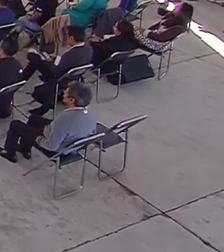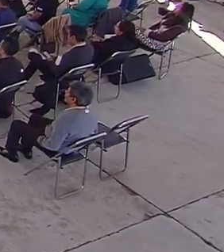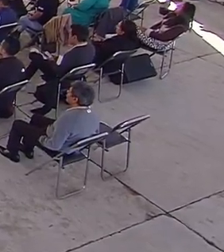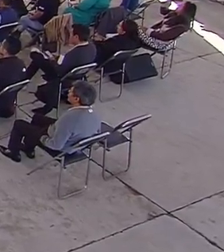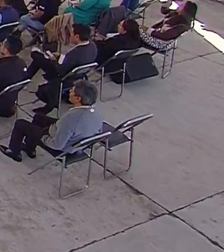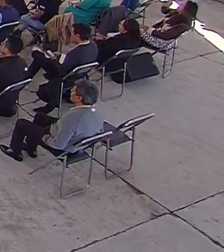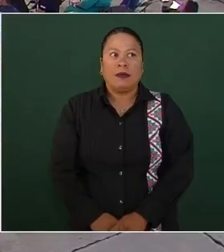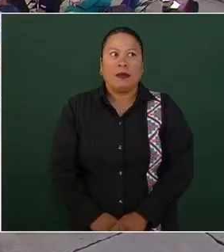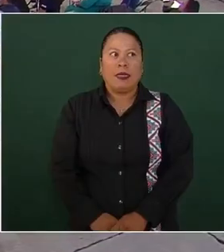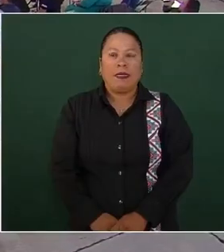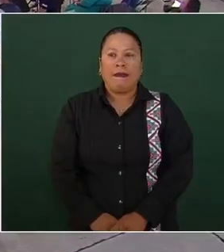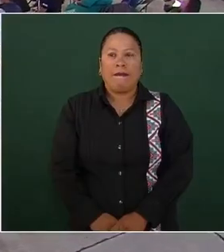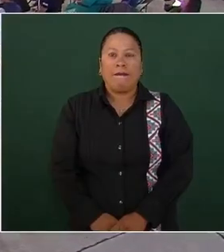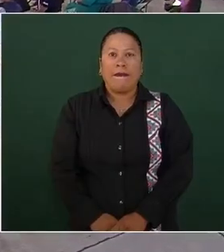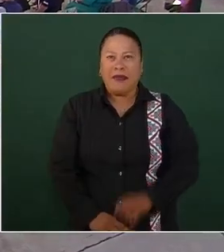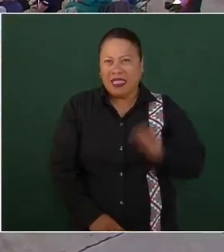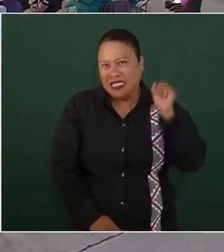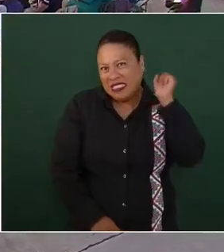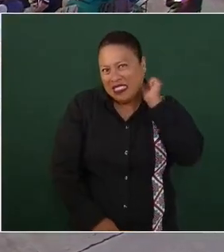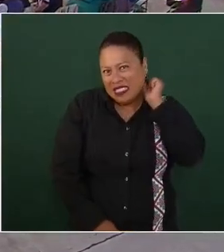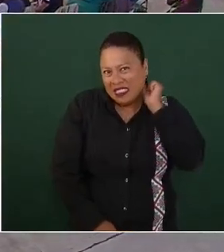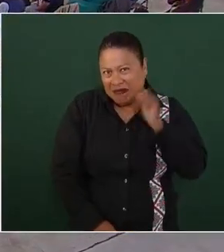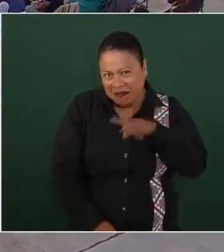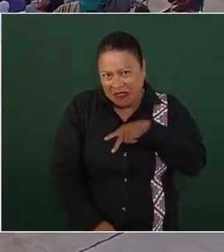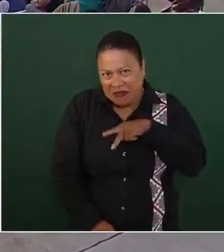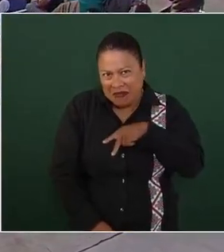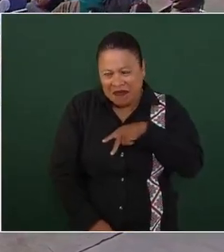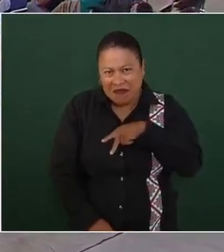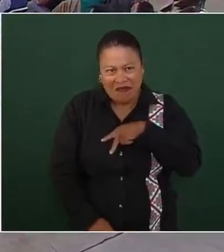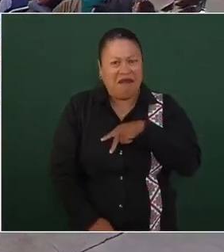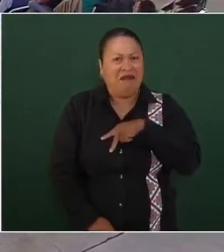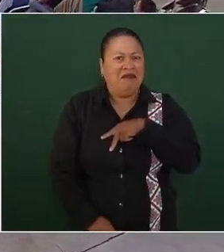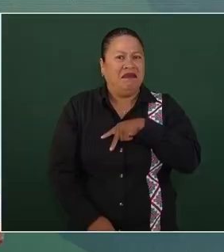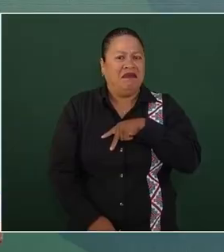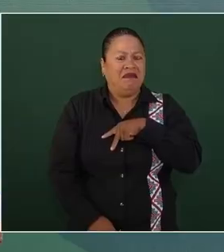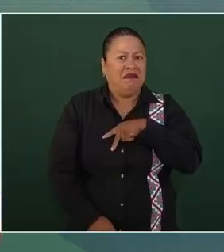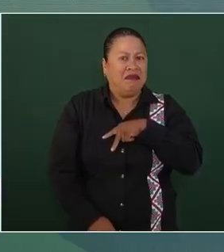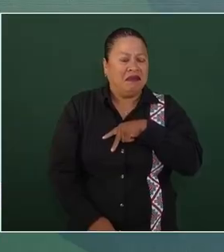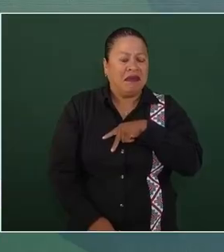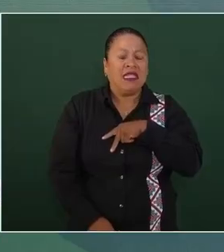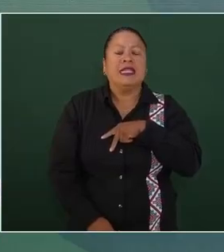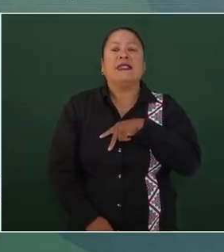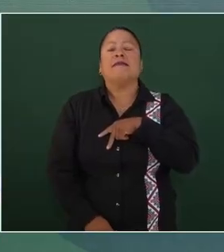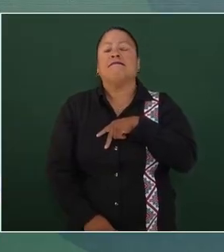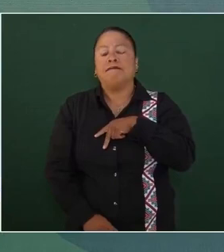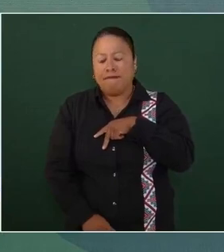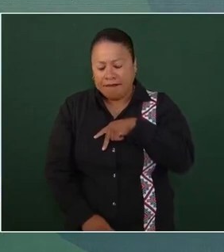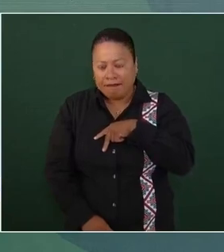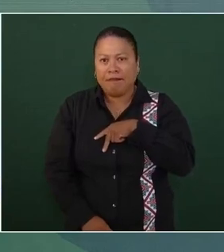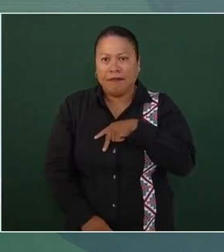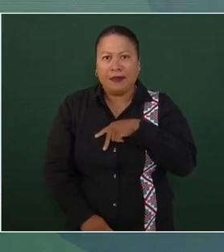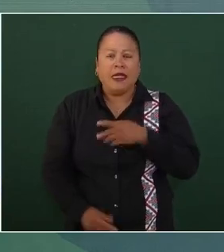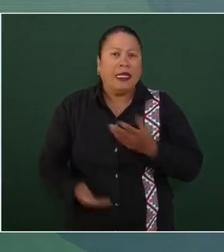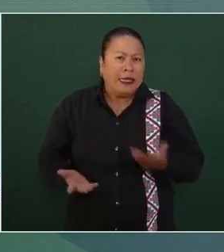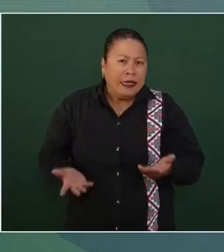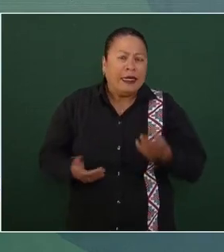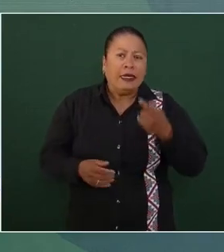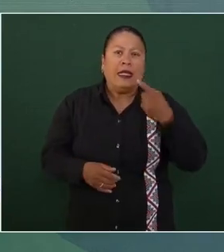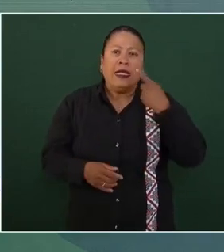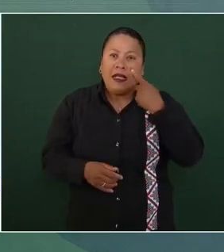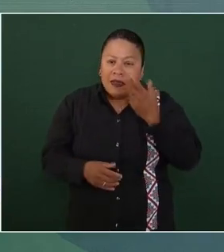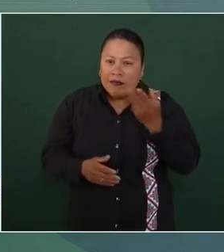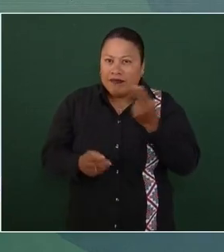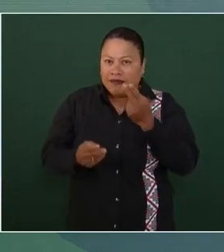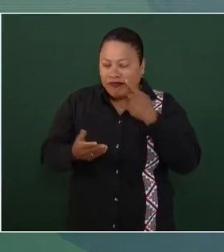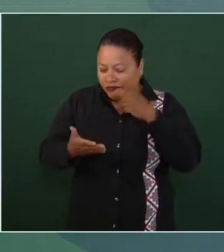¿senadores míos? dos familiares suyos yo sé ah es que también eso hay que verlo en la